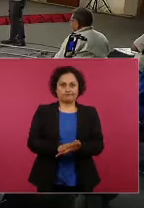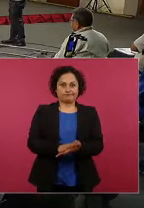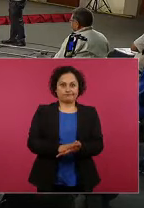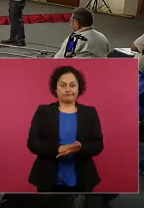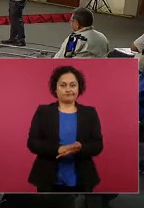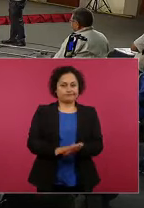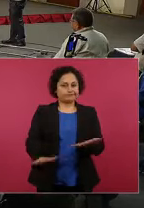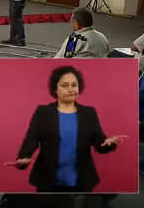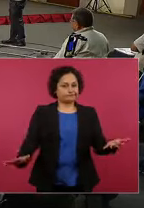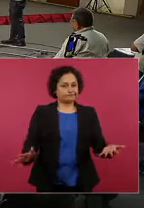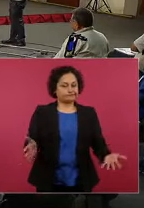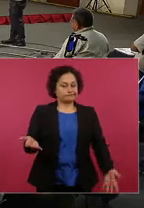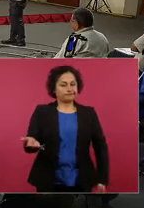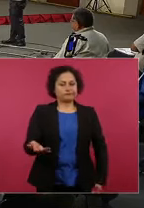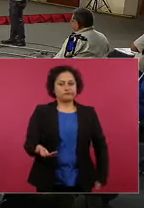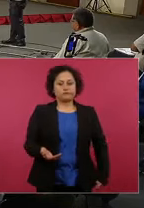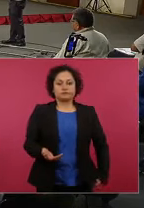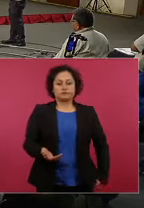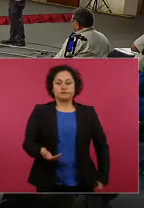Entonces,